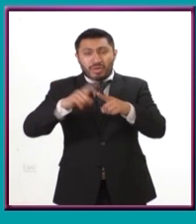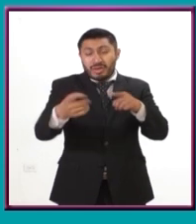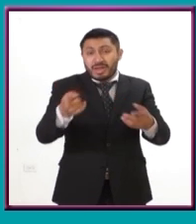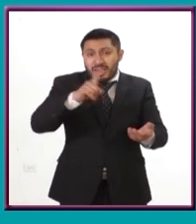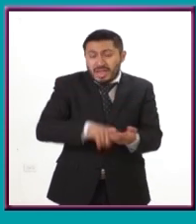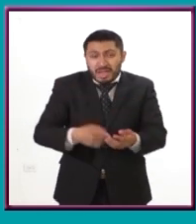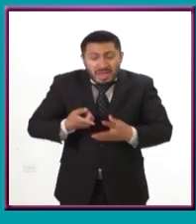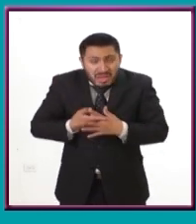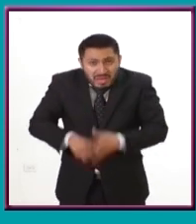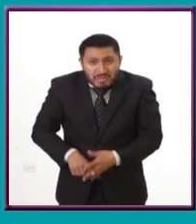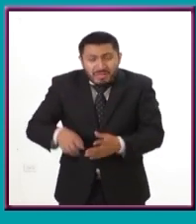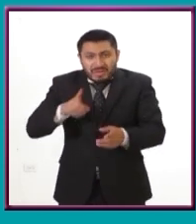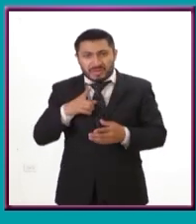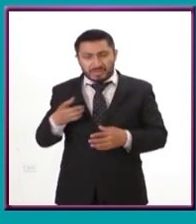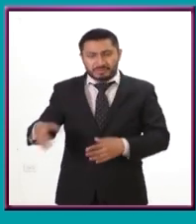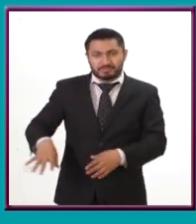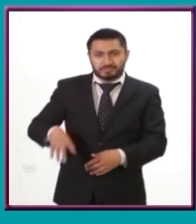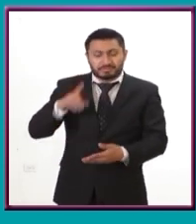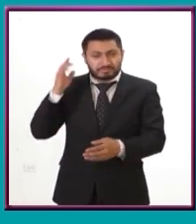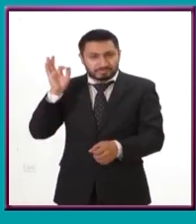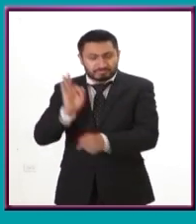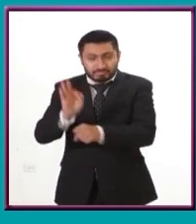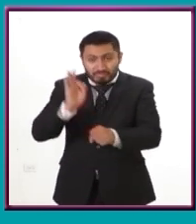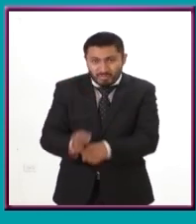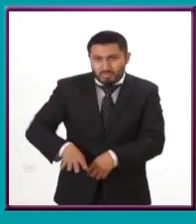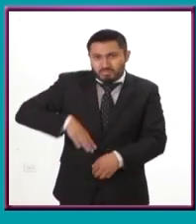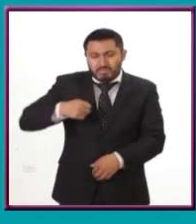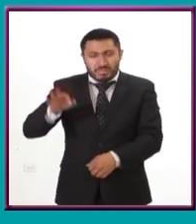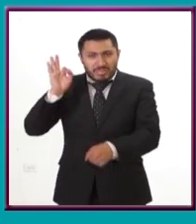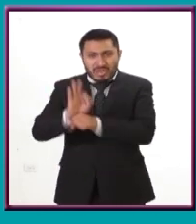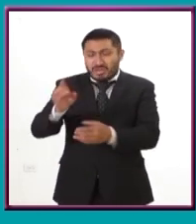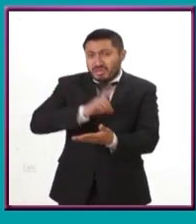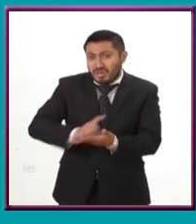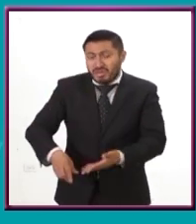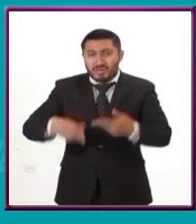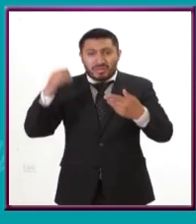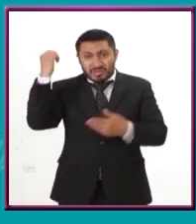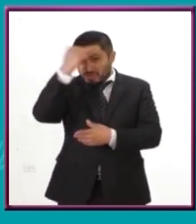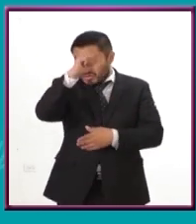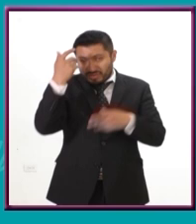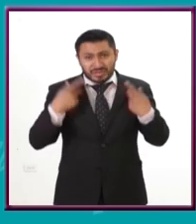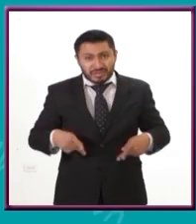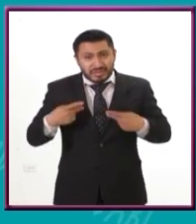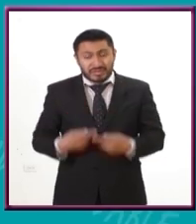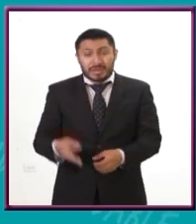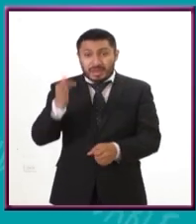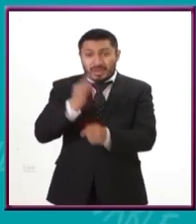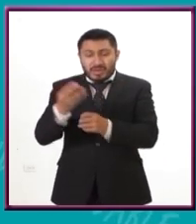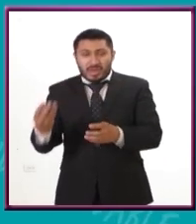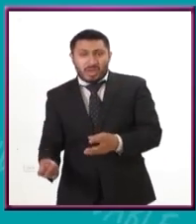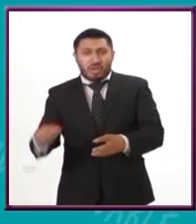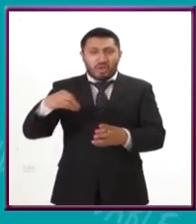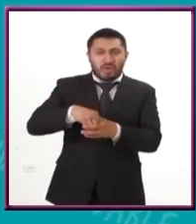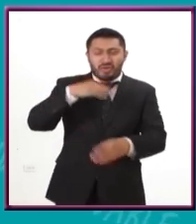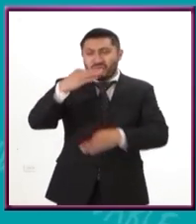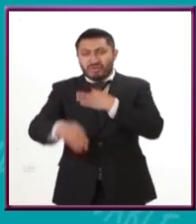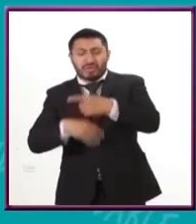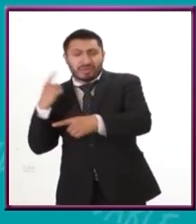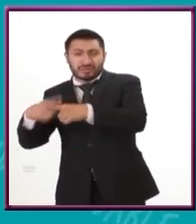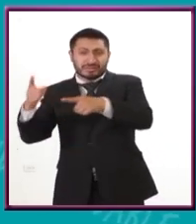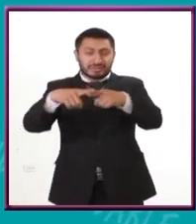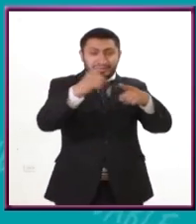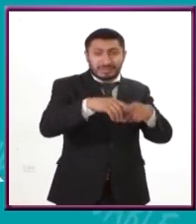neurodiversidad surgió a partir de la lucha por los derechos de las personas autistas que generó Judy Singer. Actualmente es inclusivo de todas